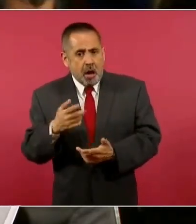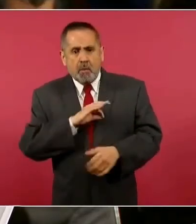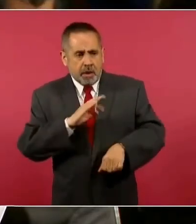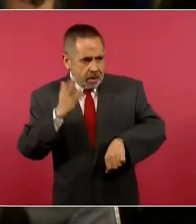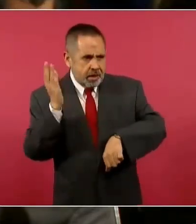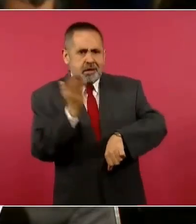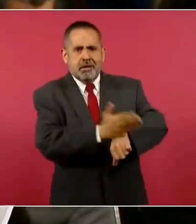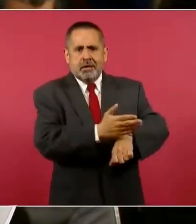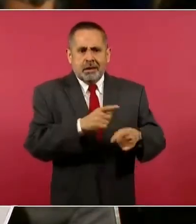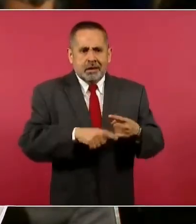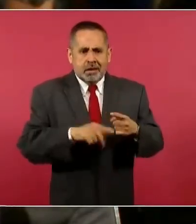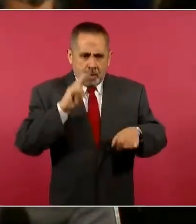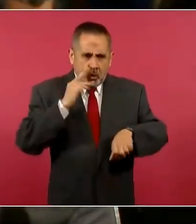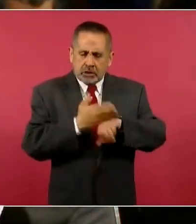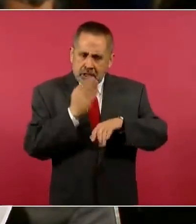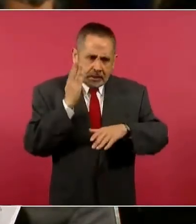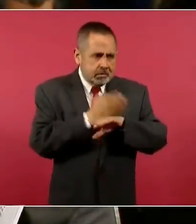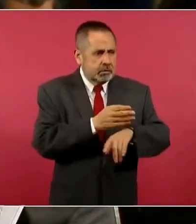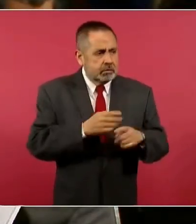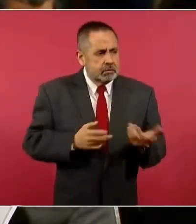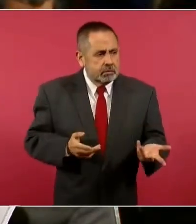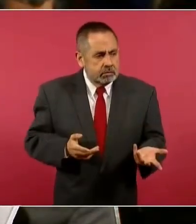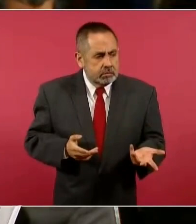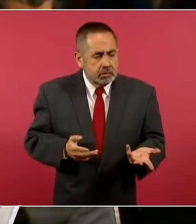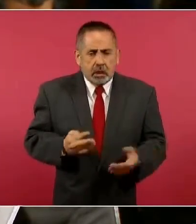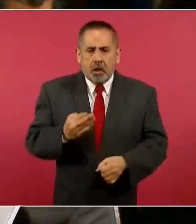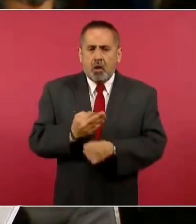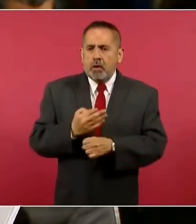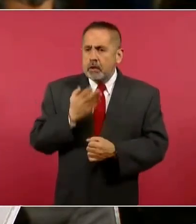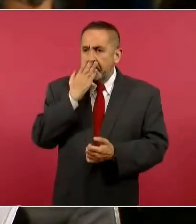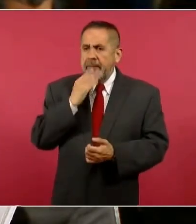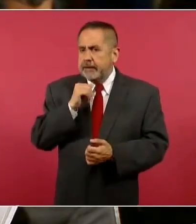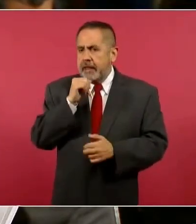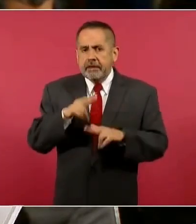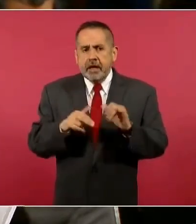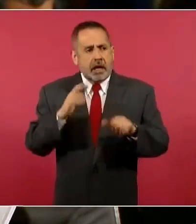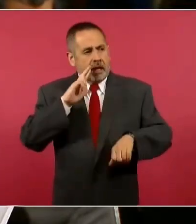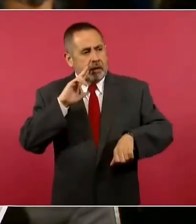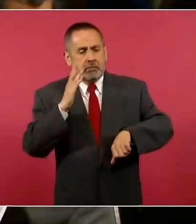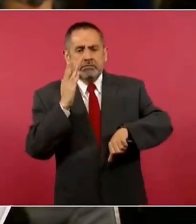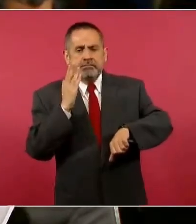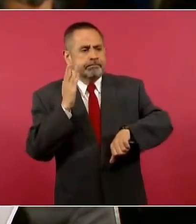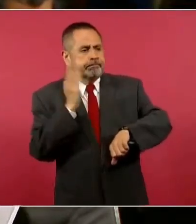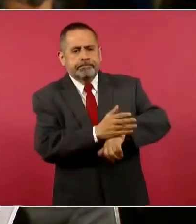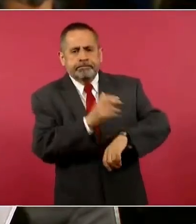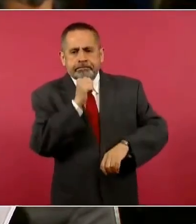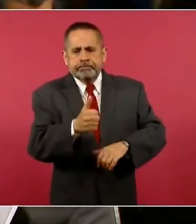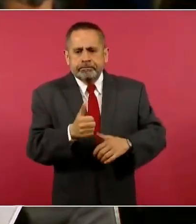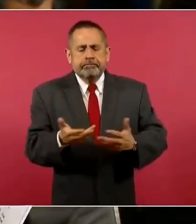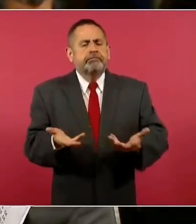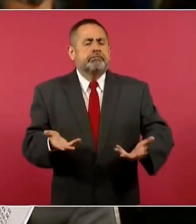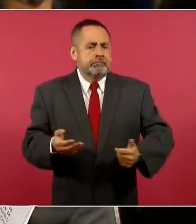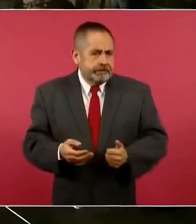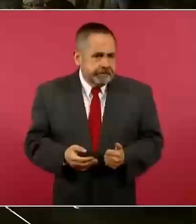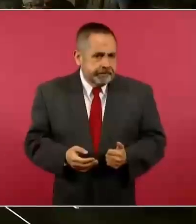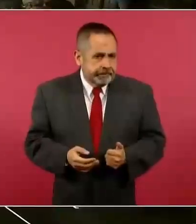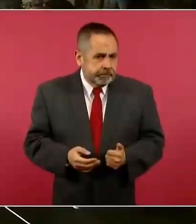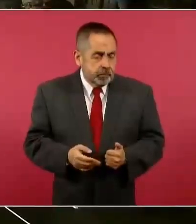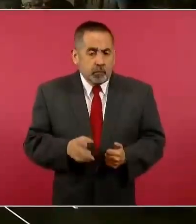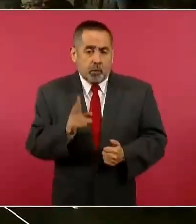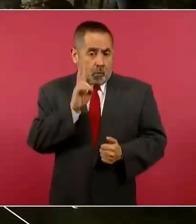los responsables y hasta el momento no hay uno solo. Y que si nos pudiera decir,